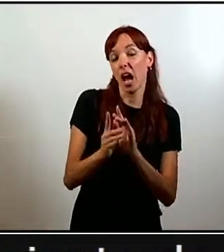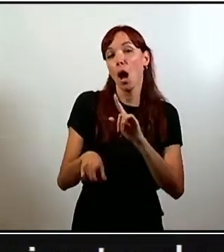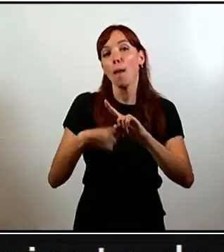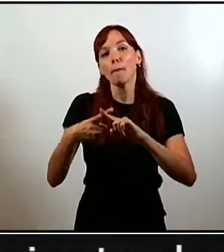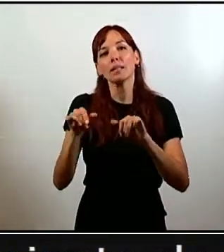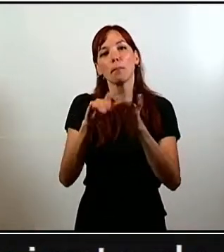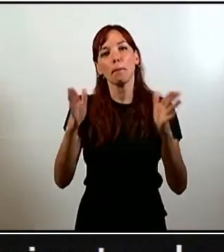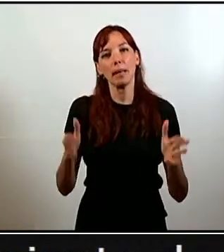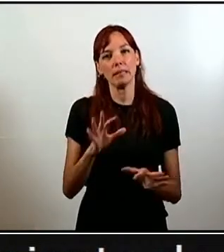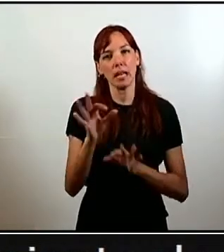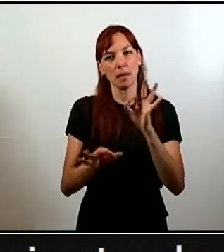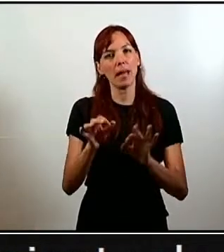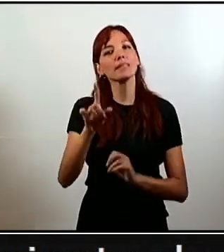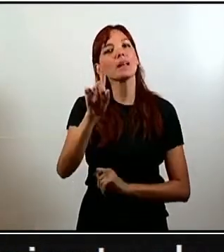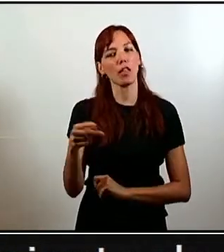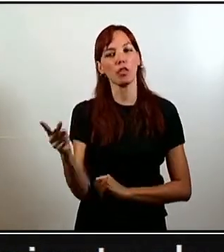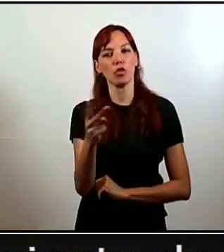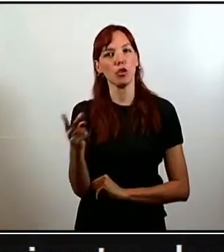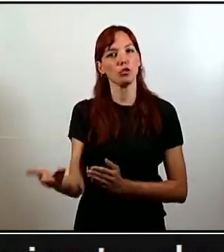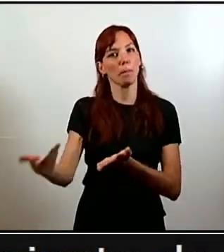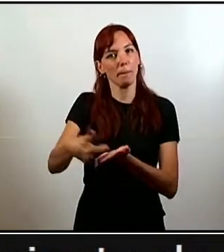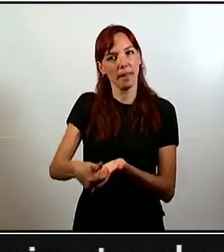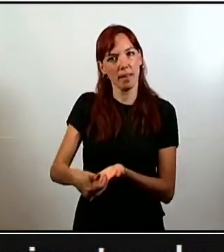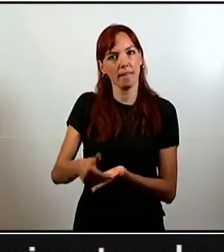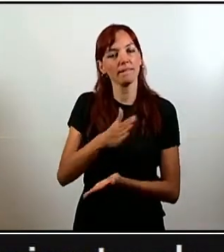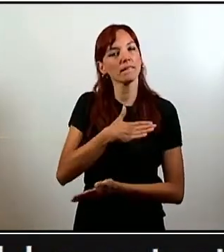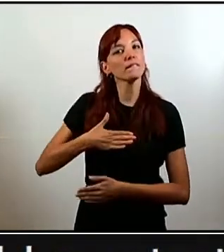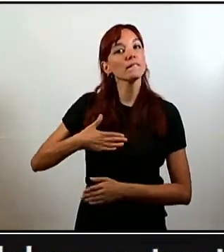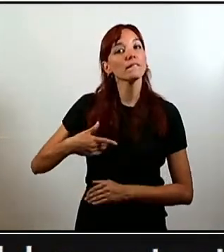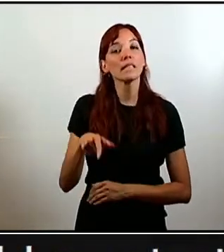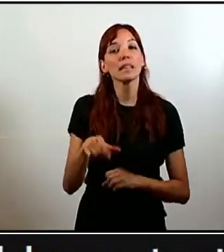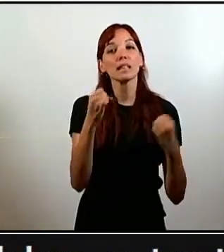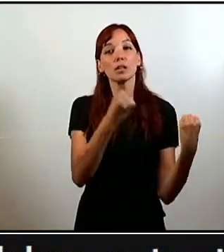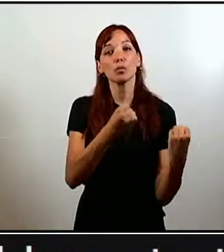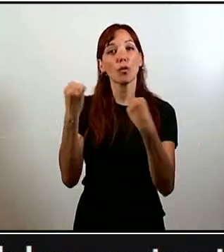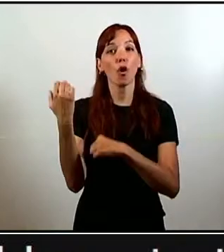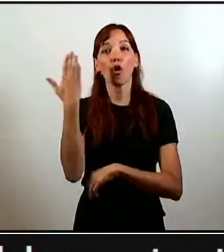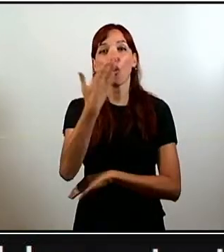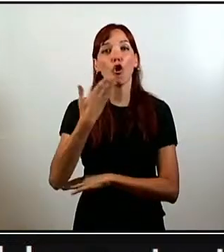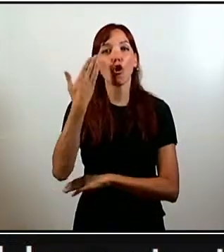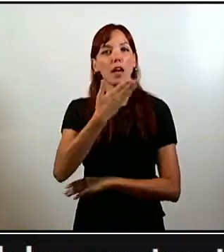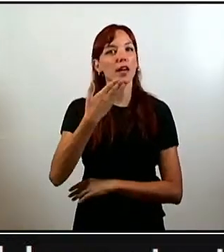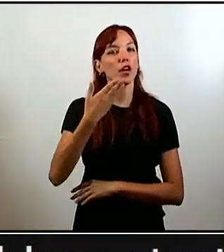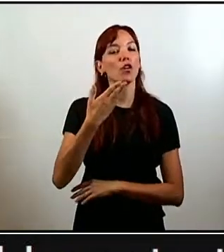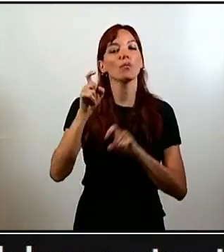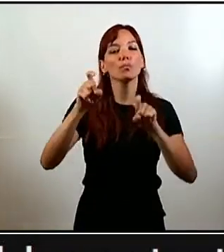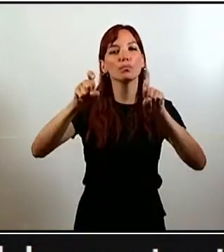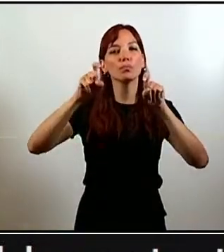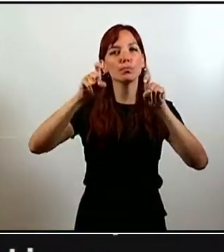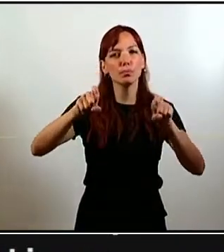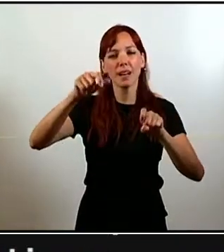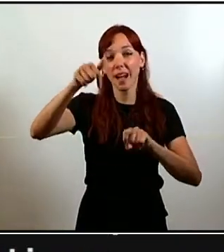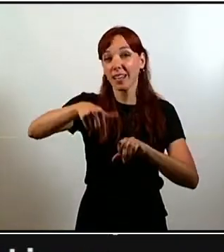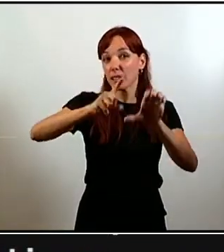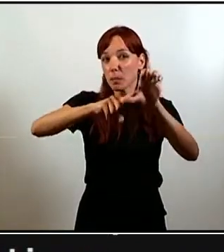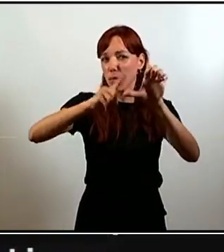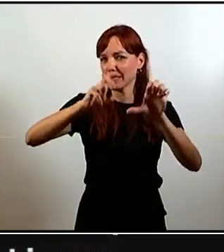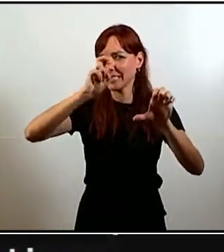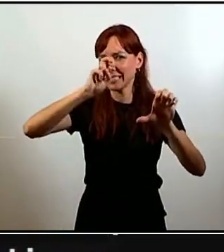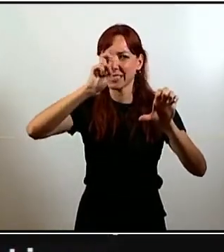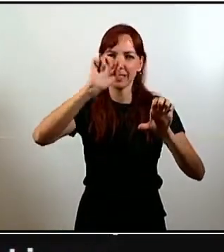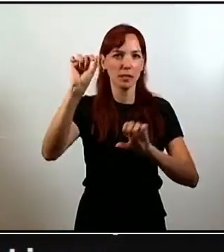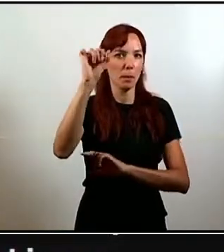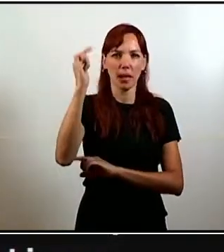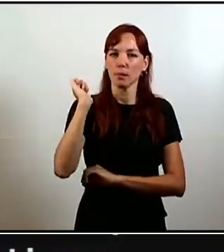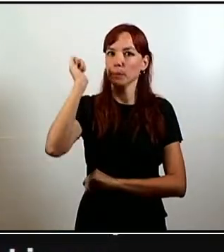Asamblea y trata de reconocer a una de las instituciones educativas extremeñas más veteranas. La